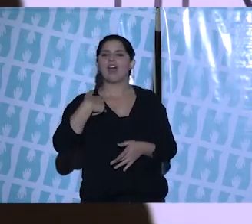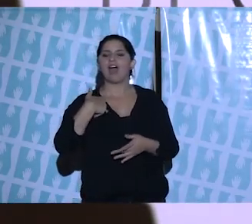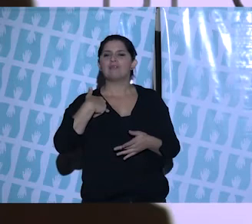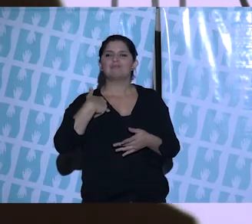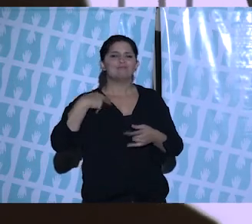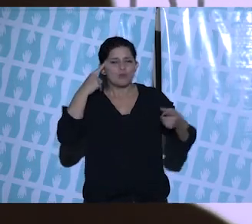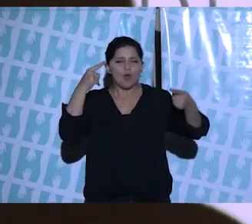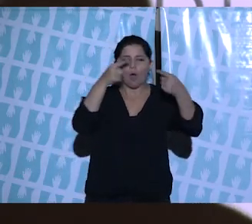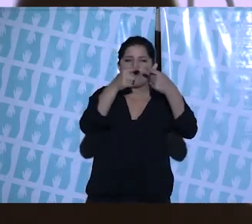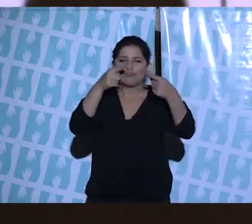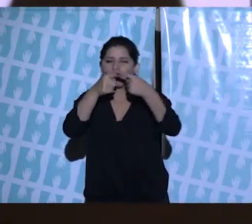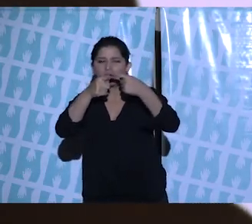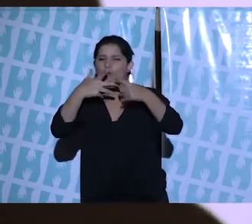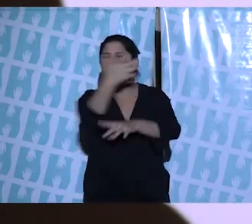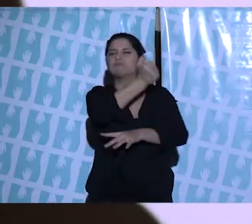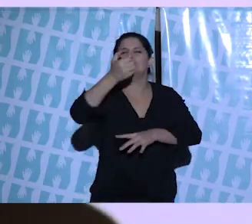actuales.